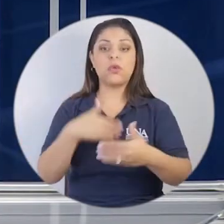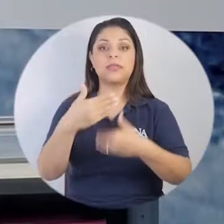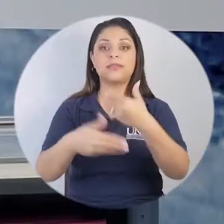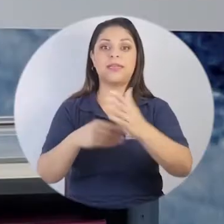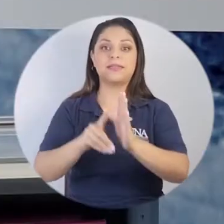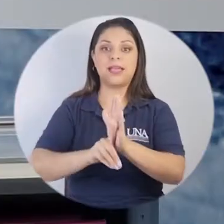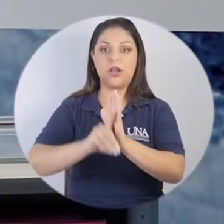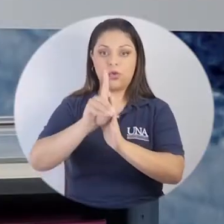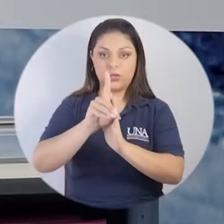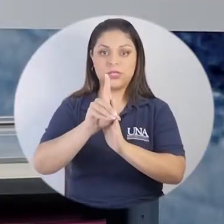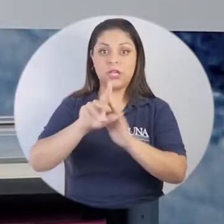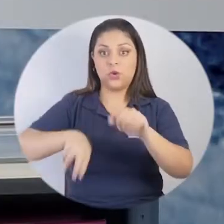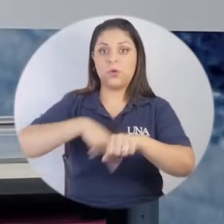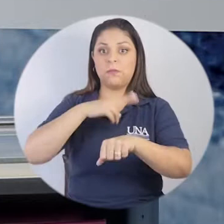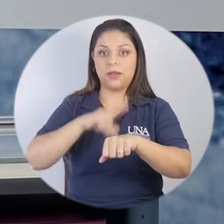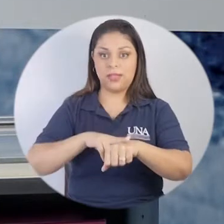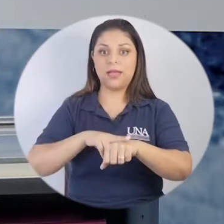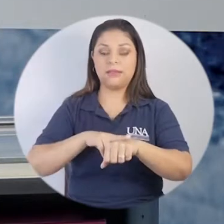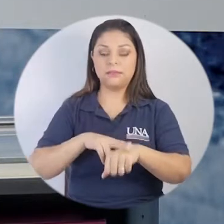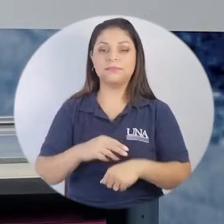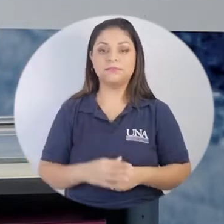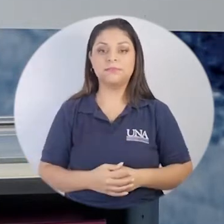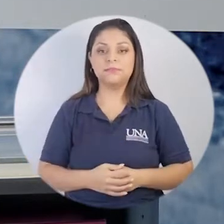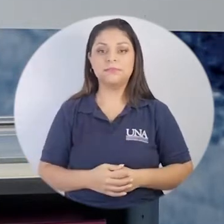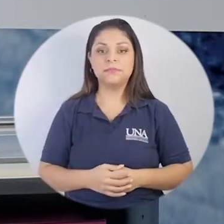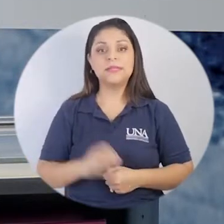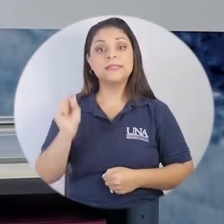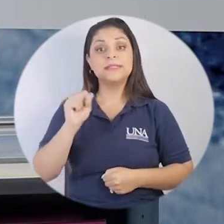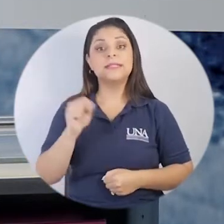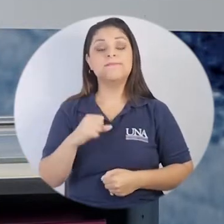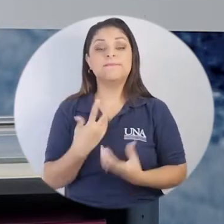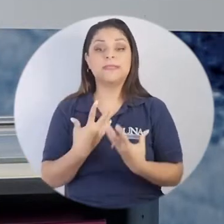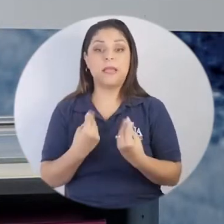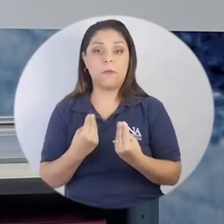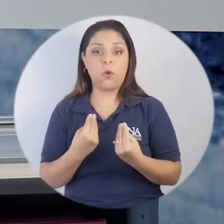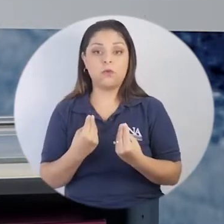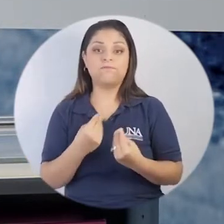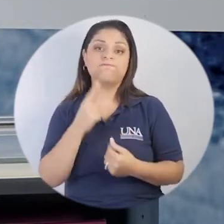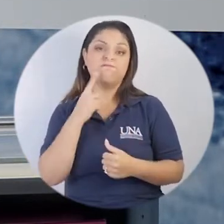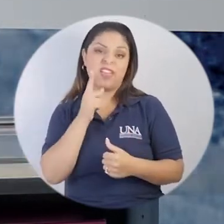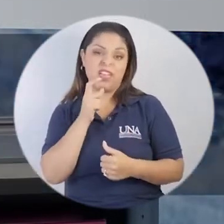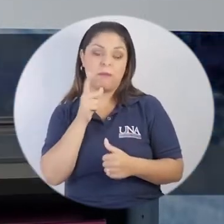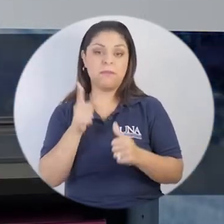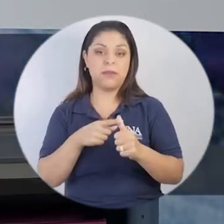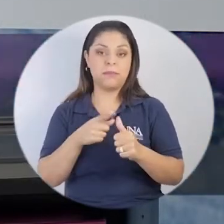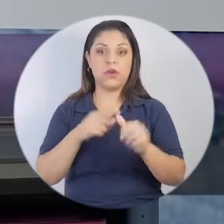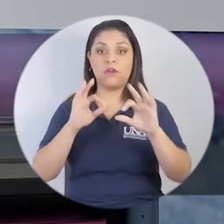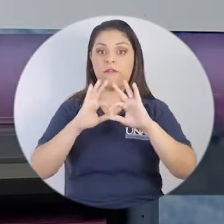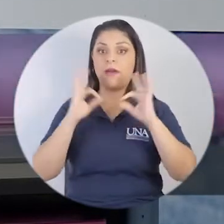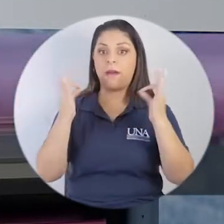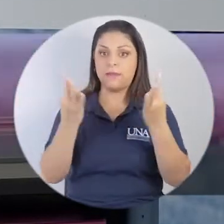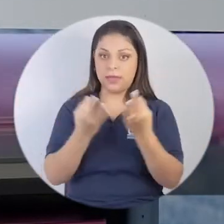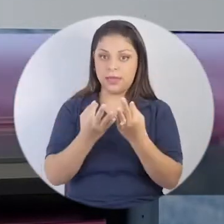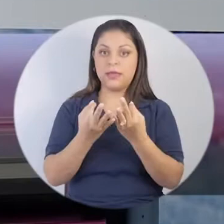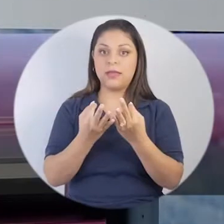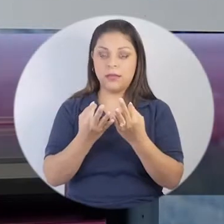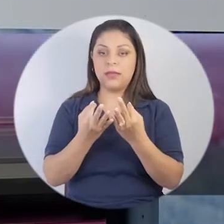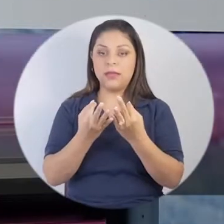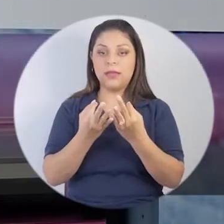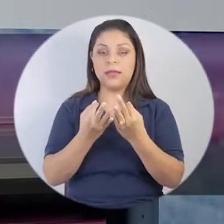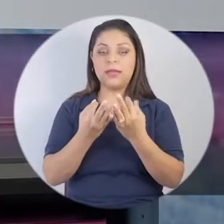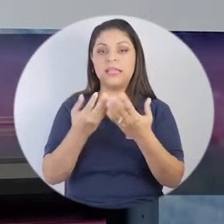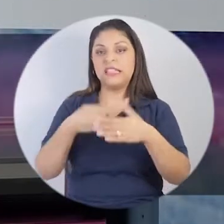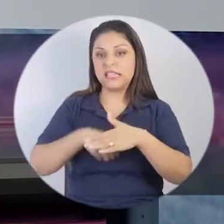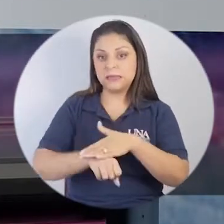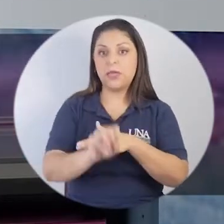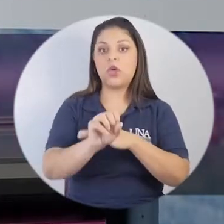Uh-huh. Inclusive es un temor que, si bien está primero en la familia, ¿verdad?, que son los que reciben en primera instancia a la persona, ¿verdad?, en su nacimiento y en